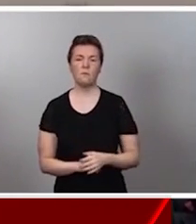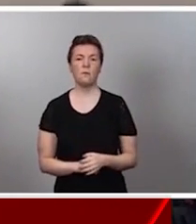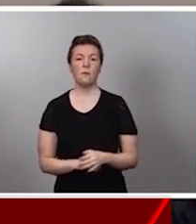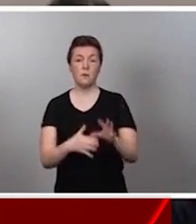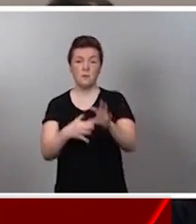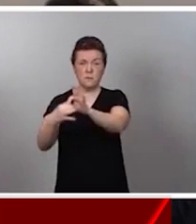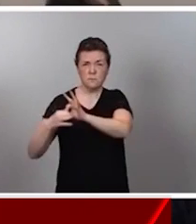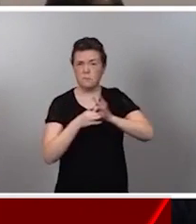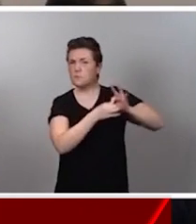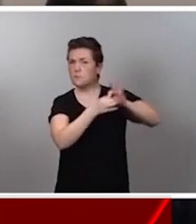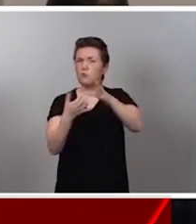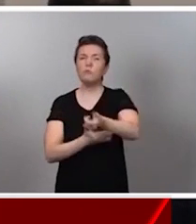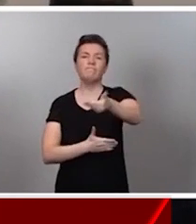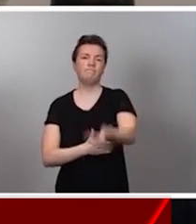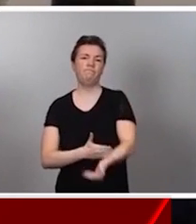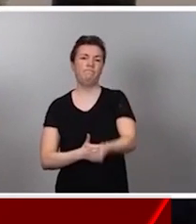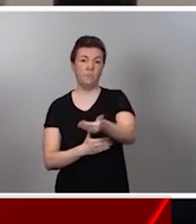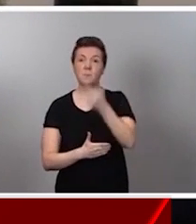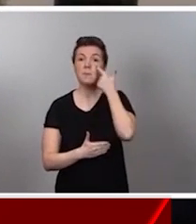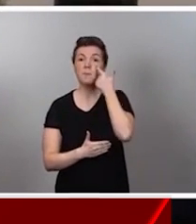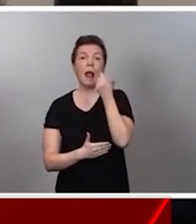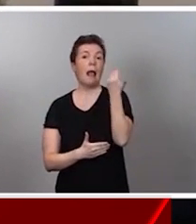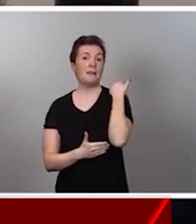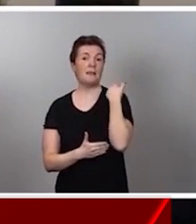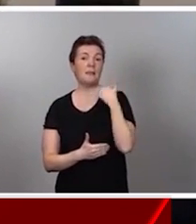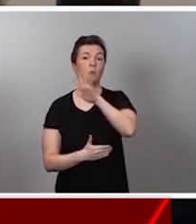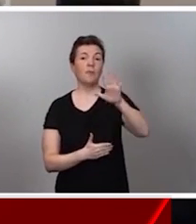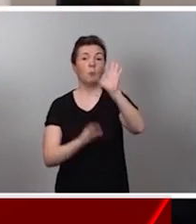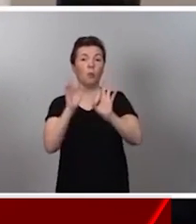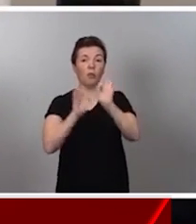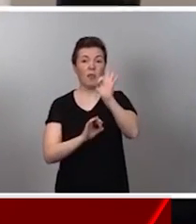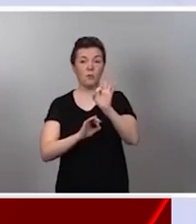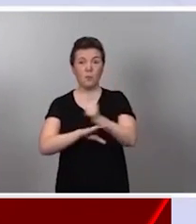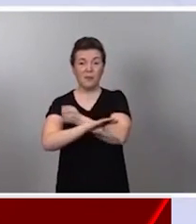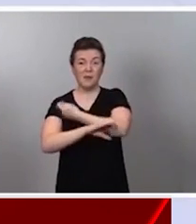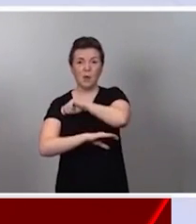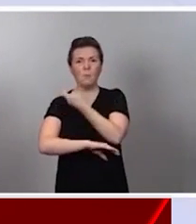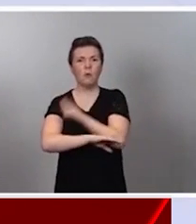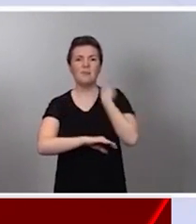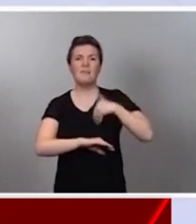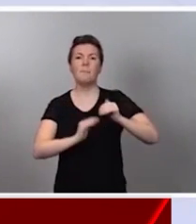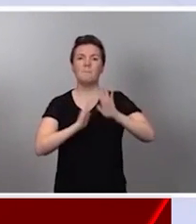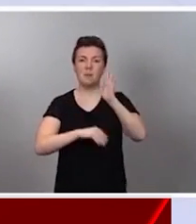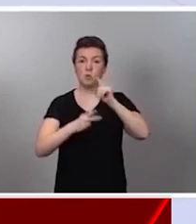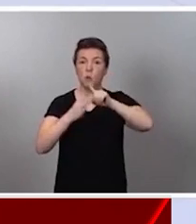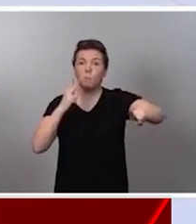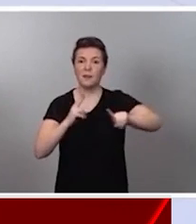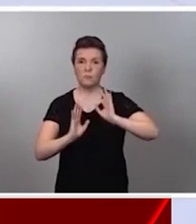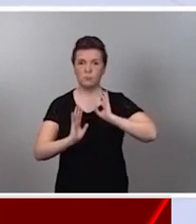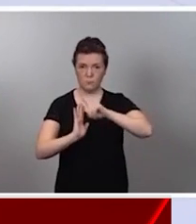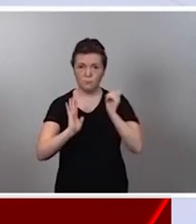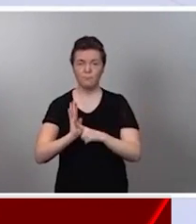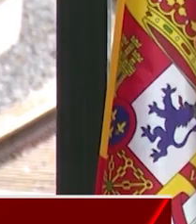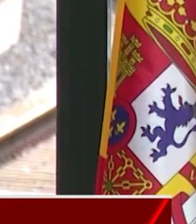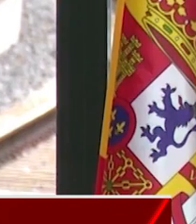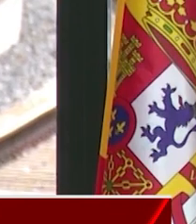macizo, respecto a que gobierna para la gente y la mayoría social, y ese informe del INE, que va